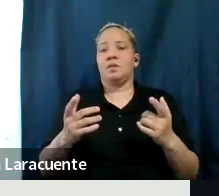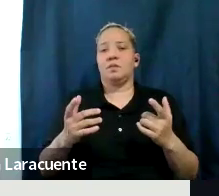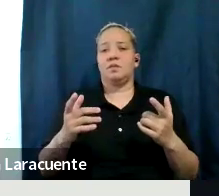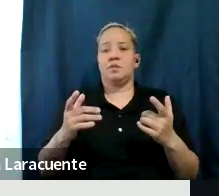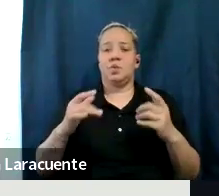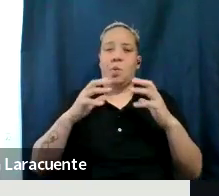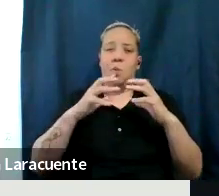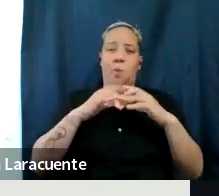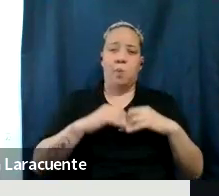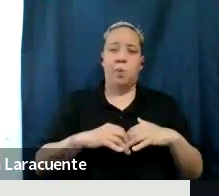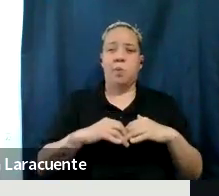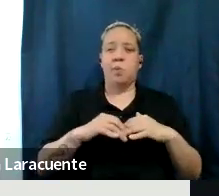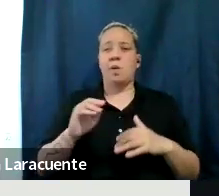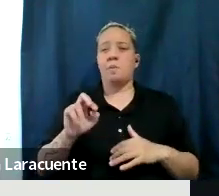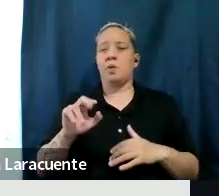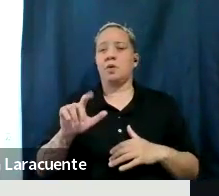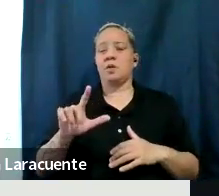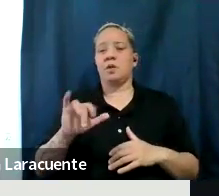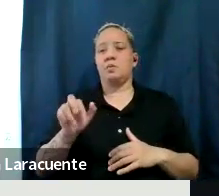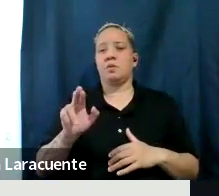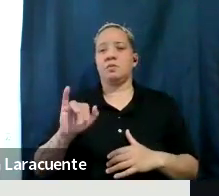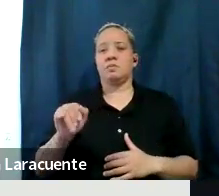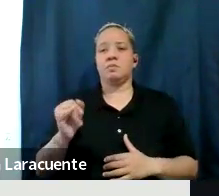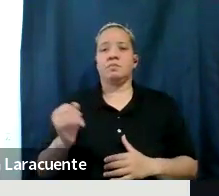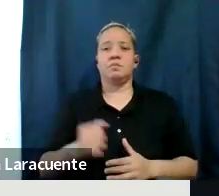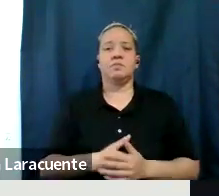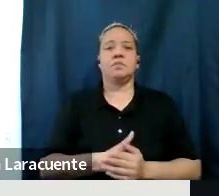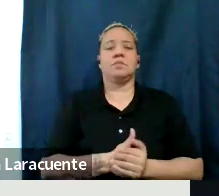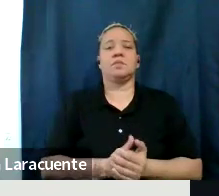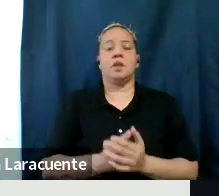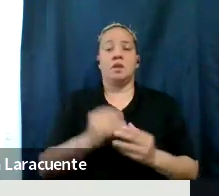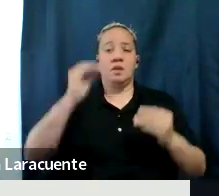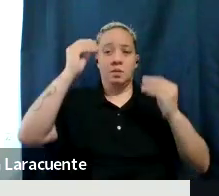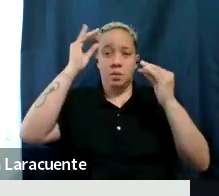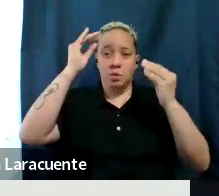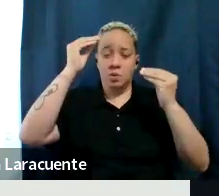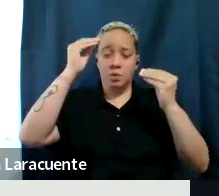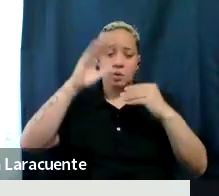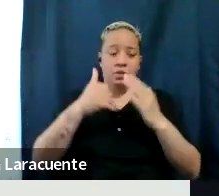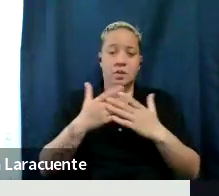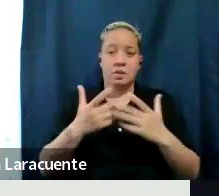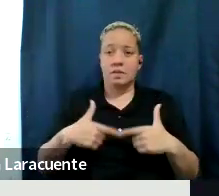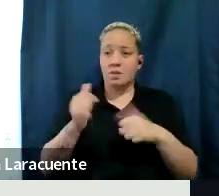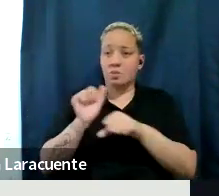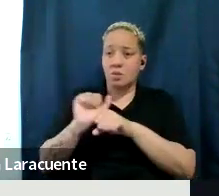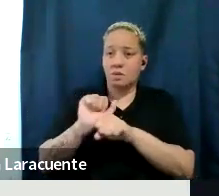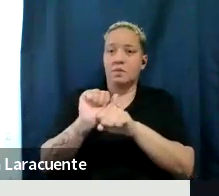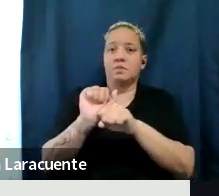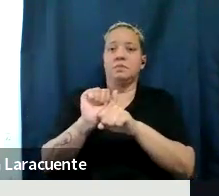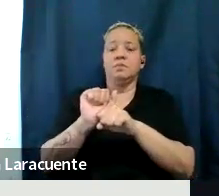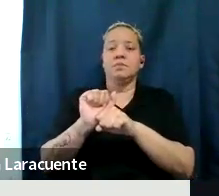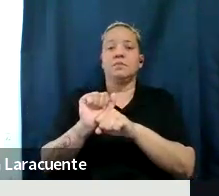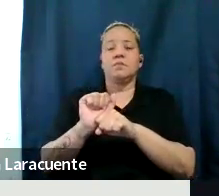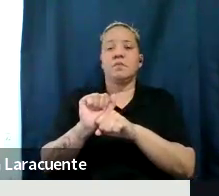derrumbamiento moral a Juan Ramón Jiménez, ¿verdad? El que se había preocupado toda la vida de su obra, una obra que